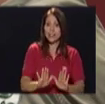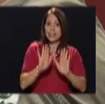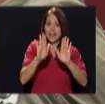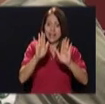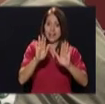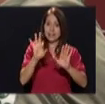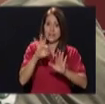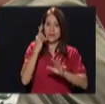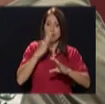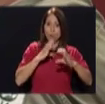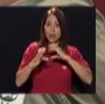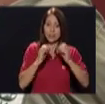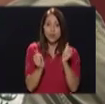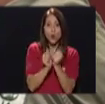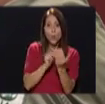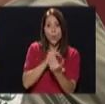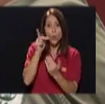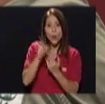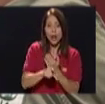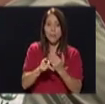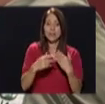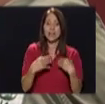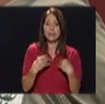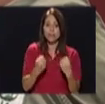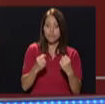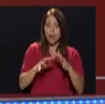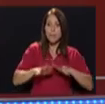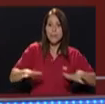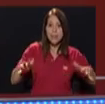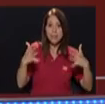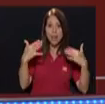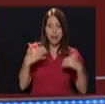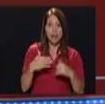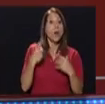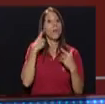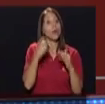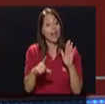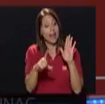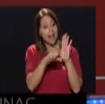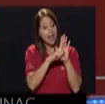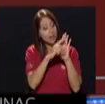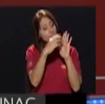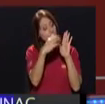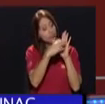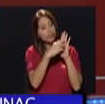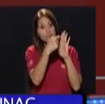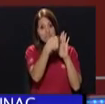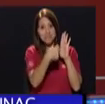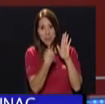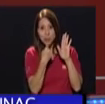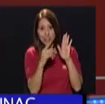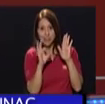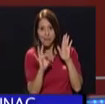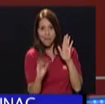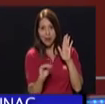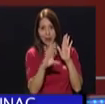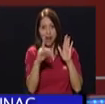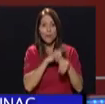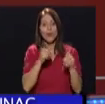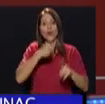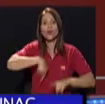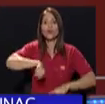comunicación, con programas de educación ambiental, porque aunque está claramente contemplado en la Ley de Vida Silvestre,